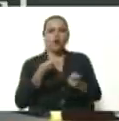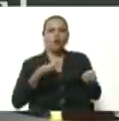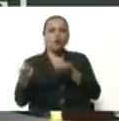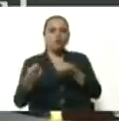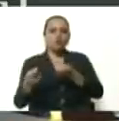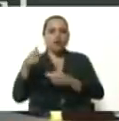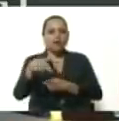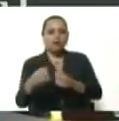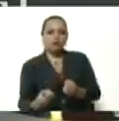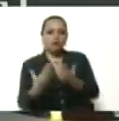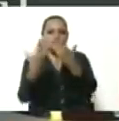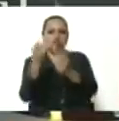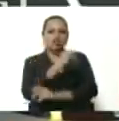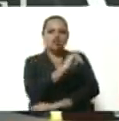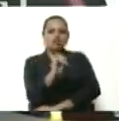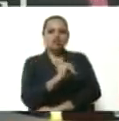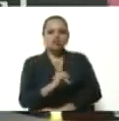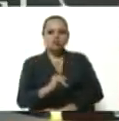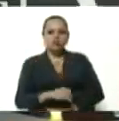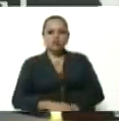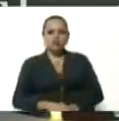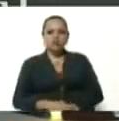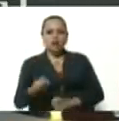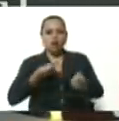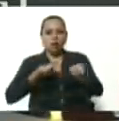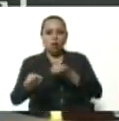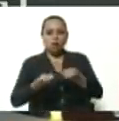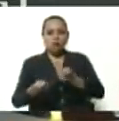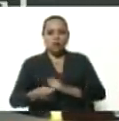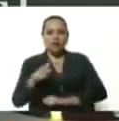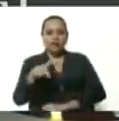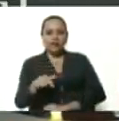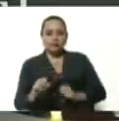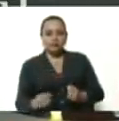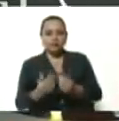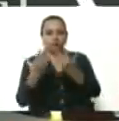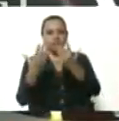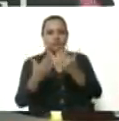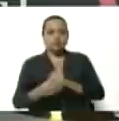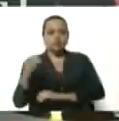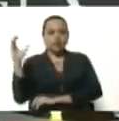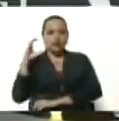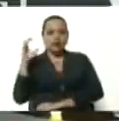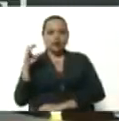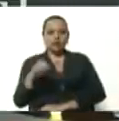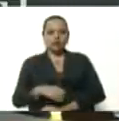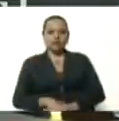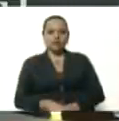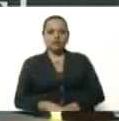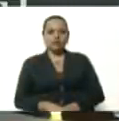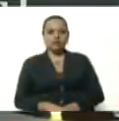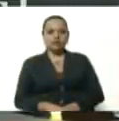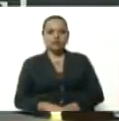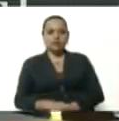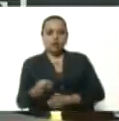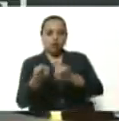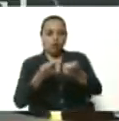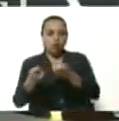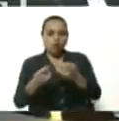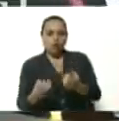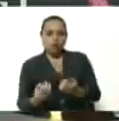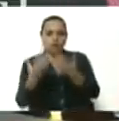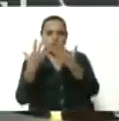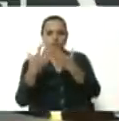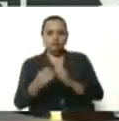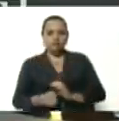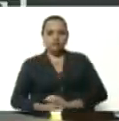controlar este brote del Zulia, que es controlar este brote de Caracas y controlar los brotes